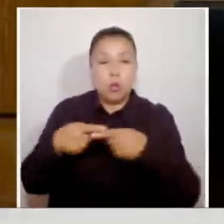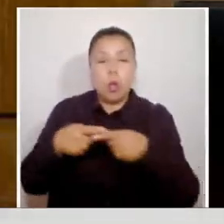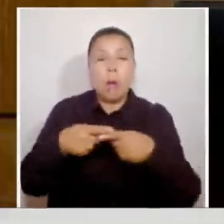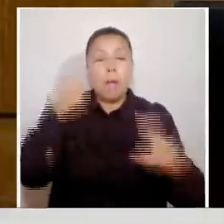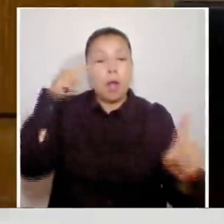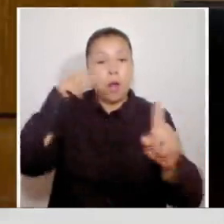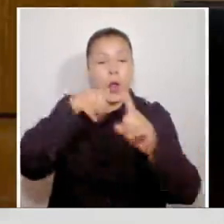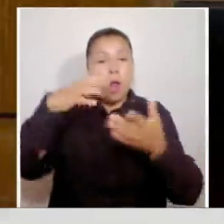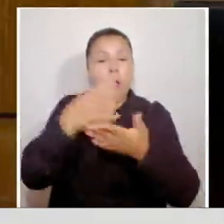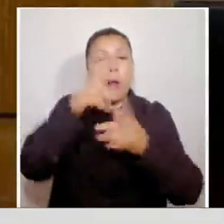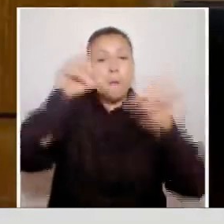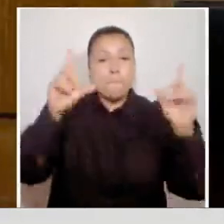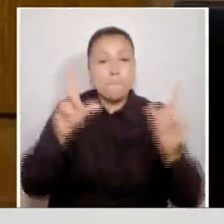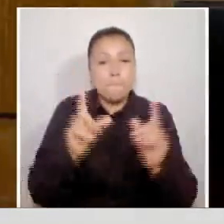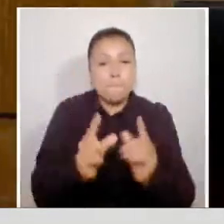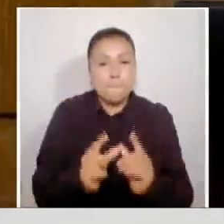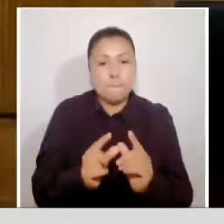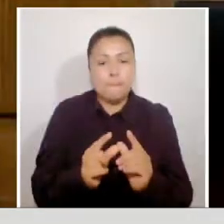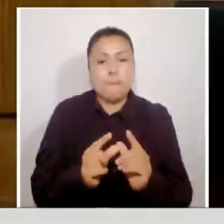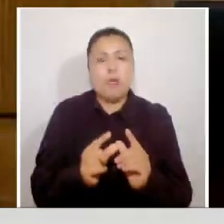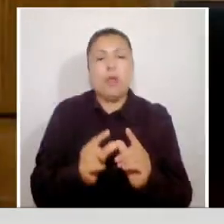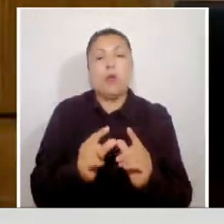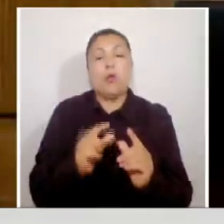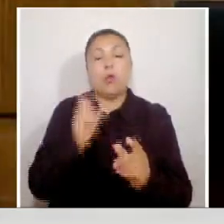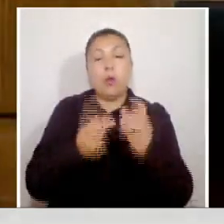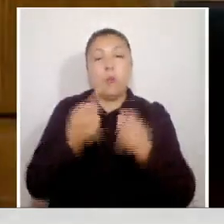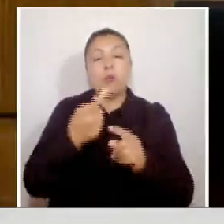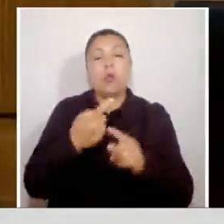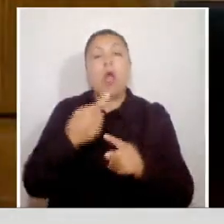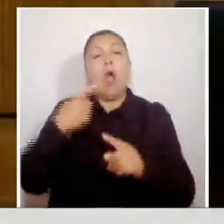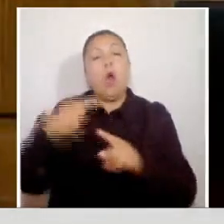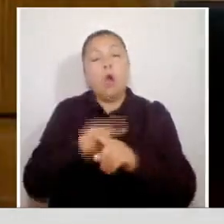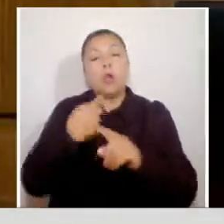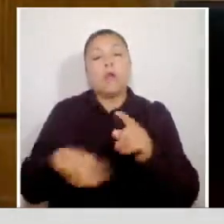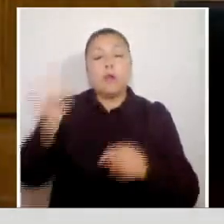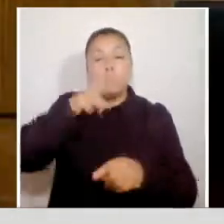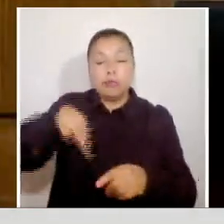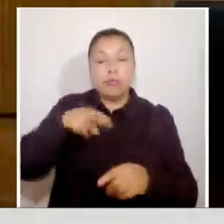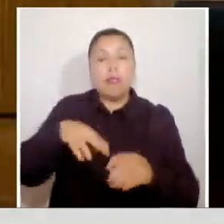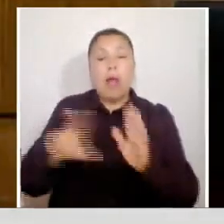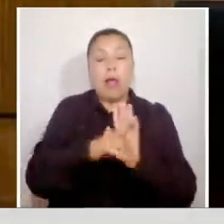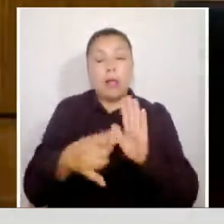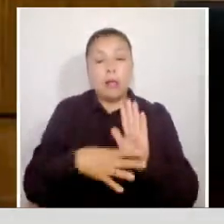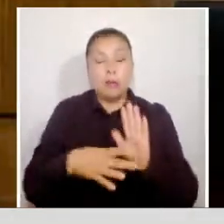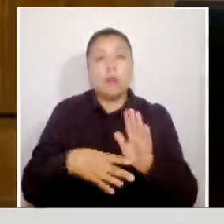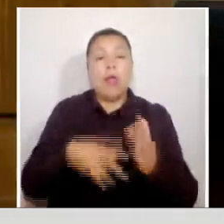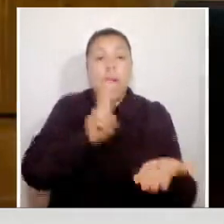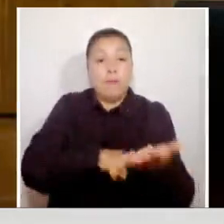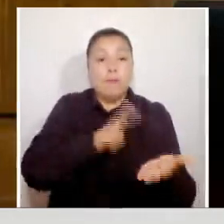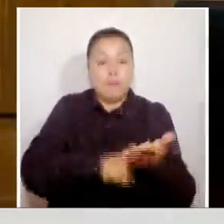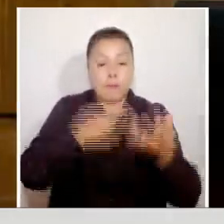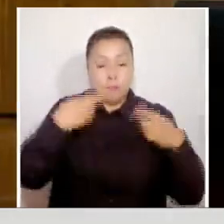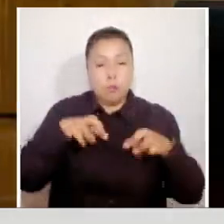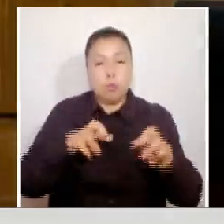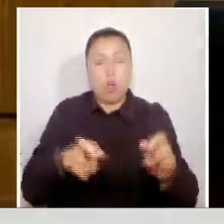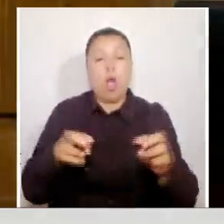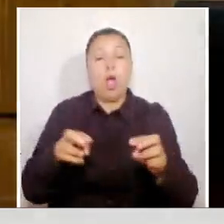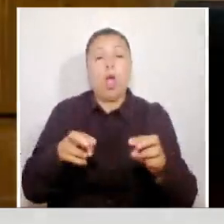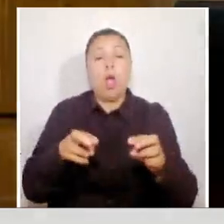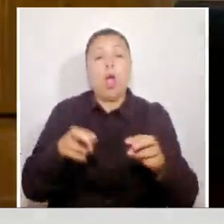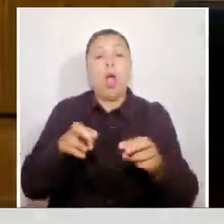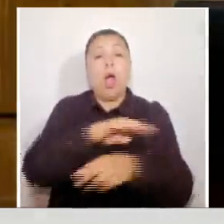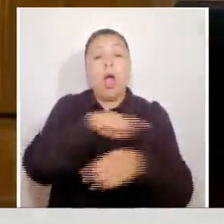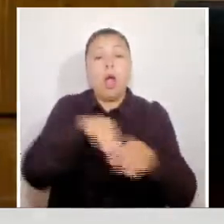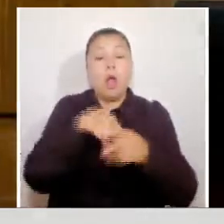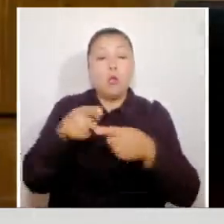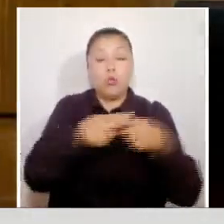reducir las tasas de reincidencia y brindarles una oportunidad real de reintegrarse a la sociedad de manera productiva